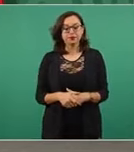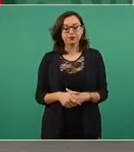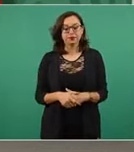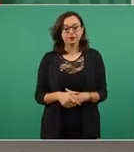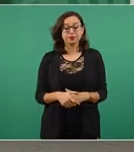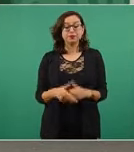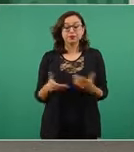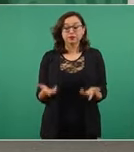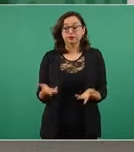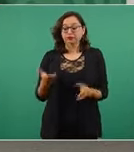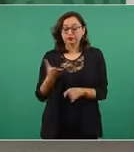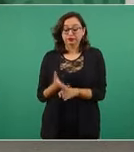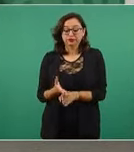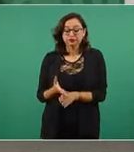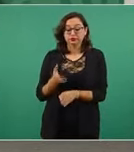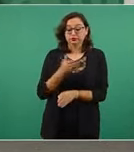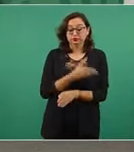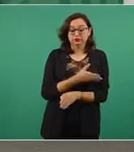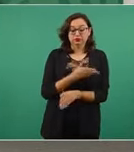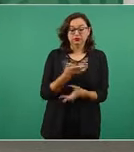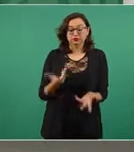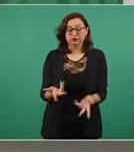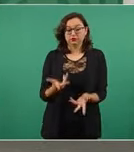del 68,